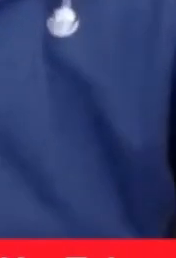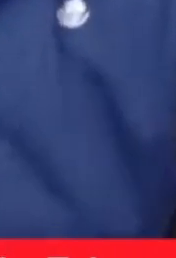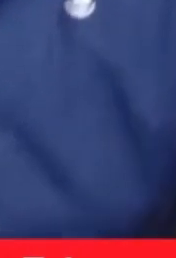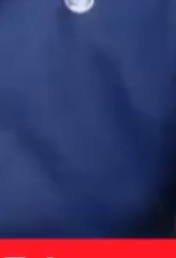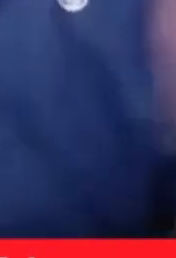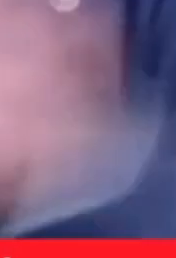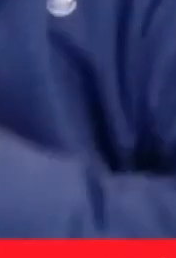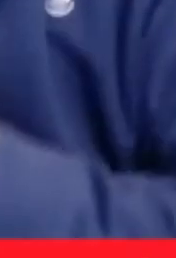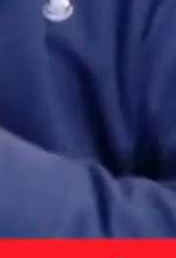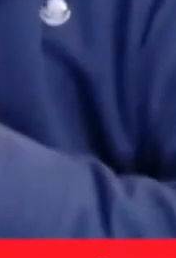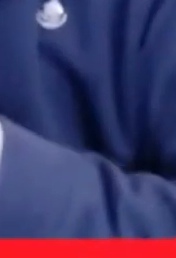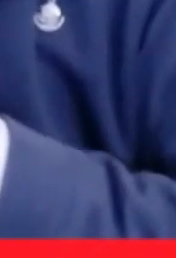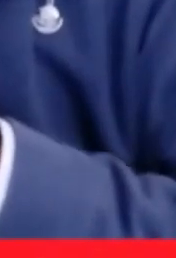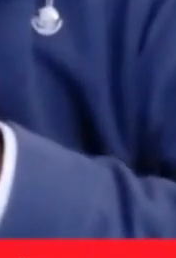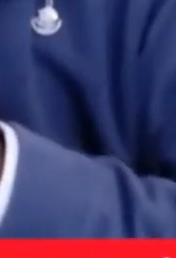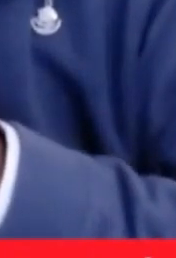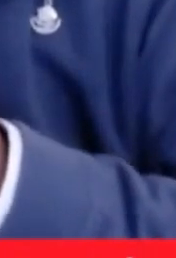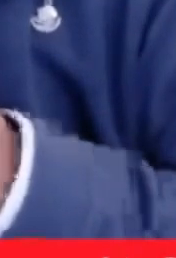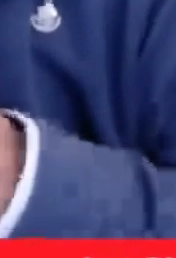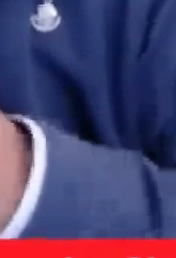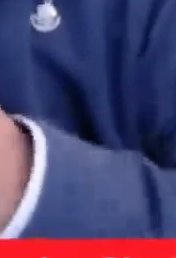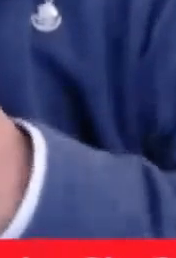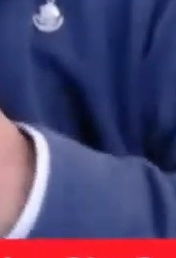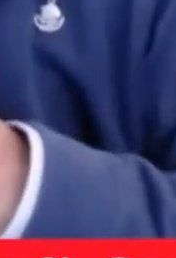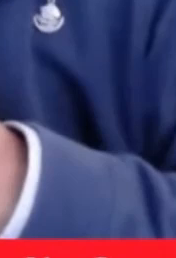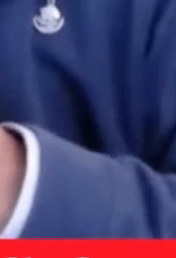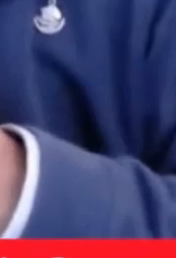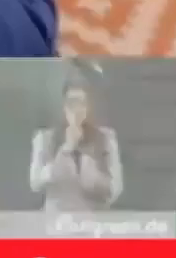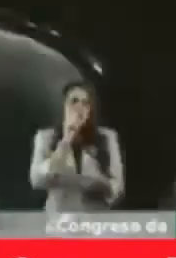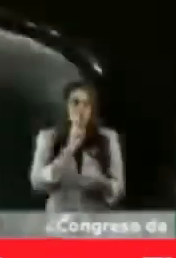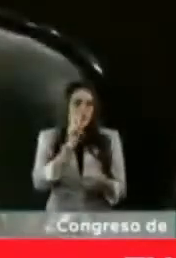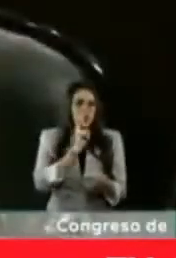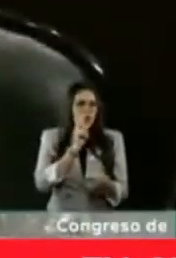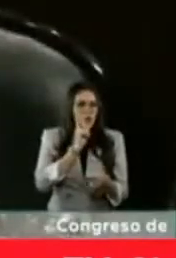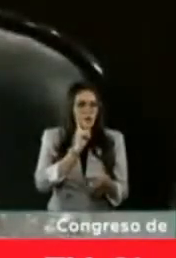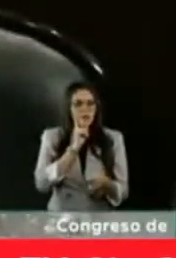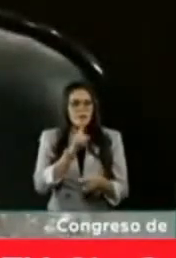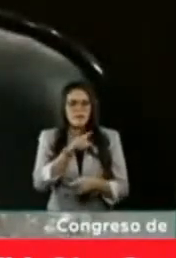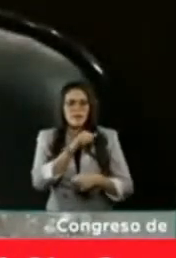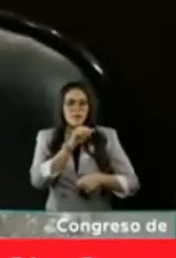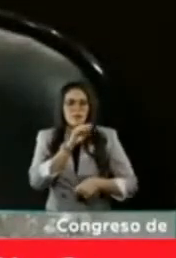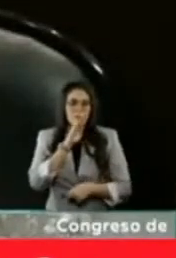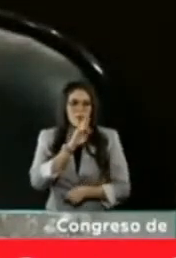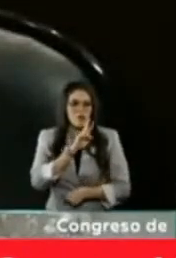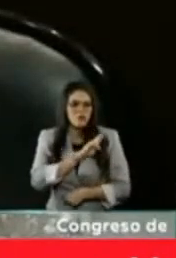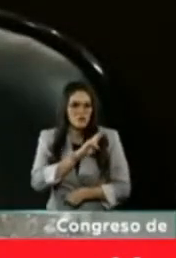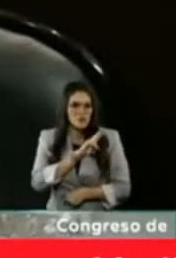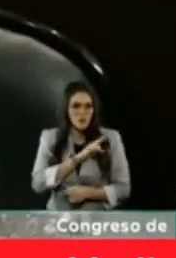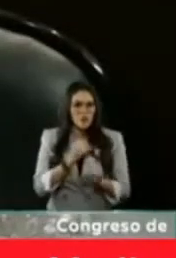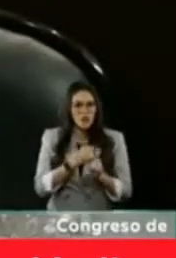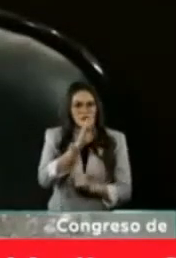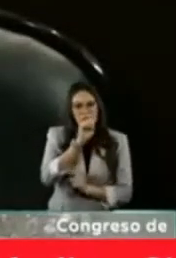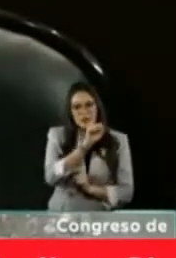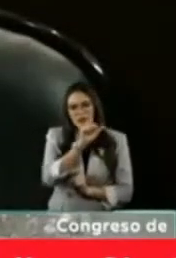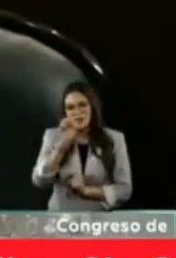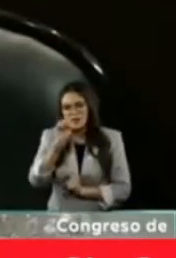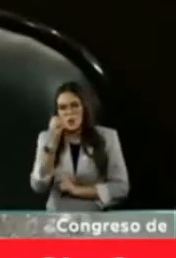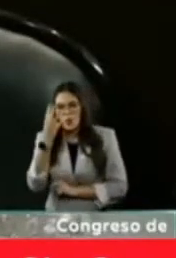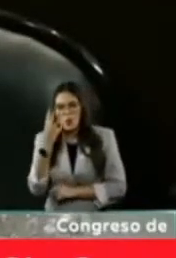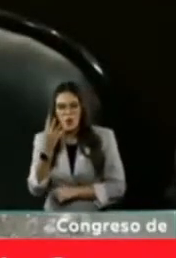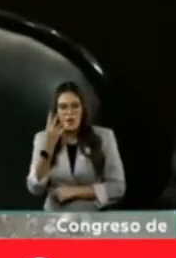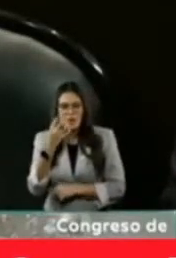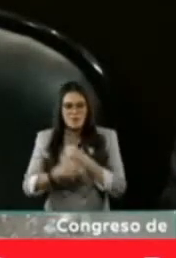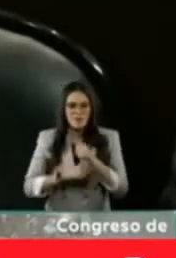No, mire, estamos perdiendo la toma con el queridísimo Vicente Serrano, pero estaremos regresando tanto